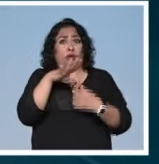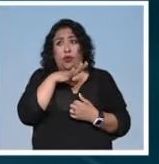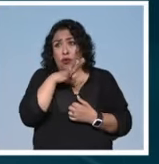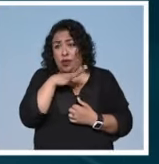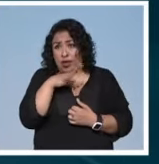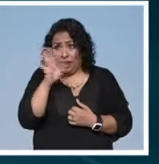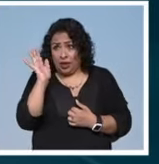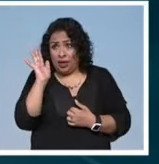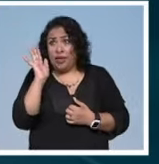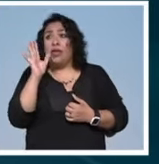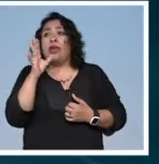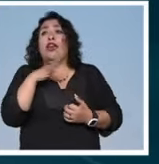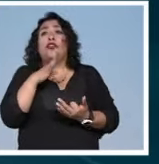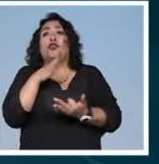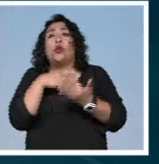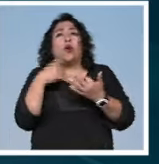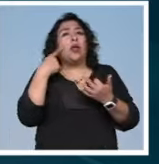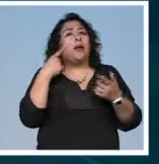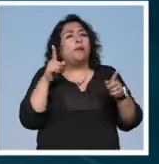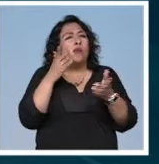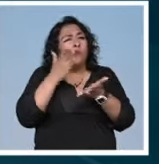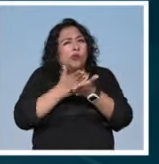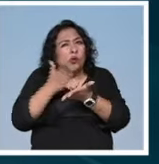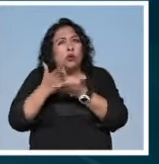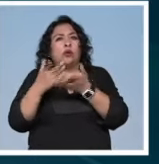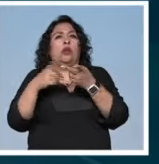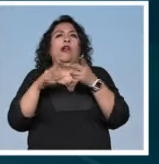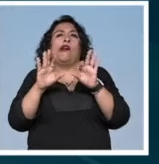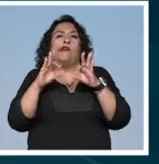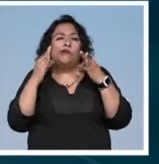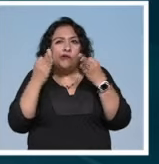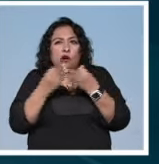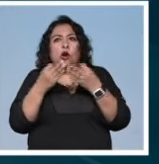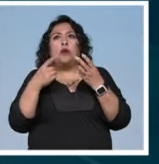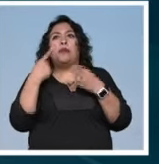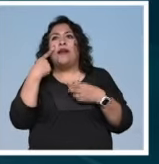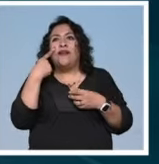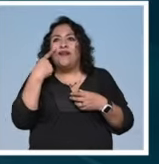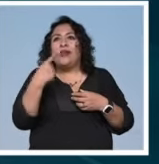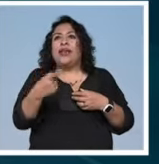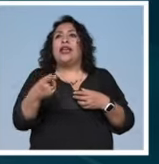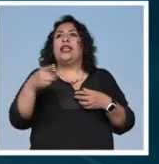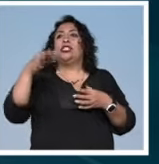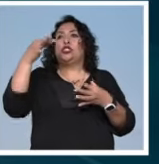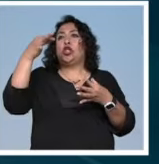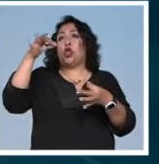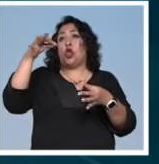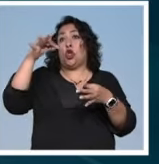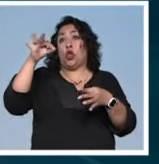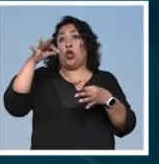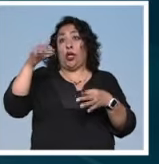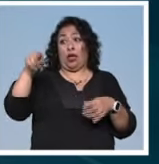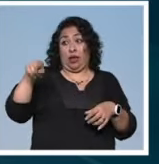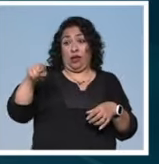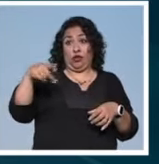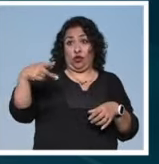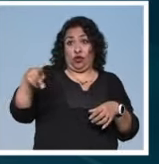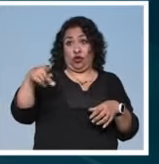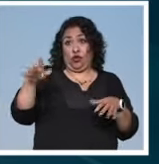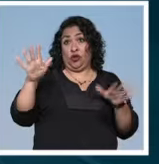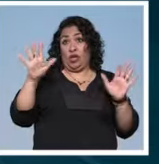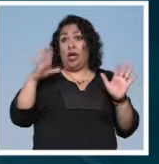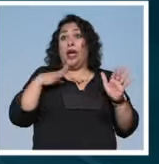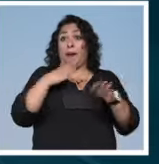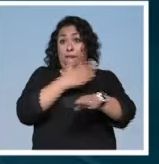naturaleza están todos los ritmos, está la geometría. Si tú ves la nervadura de una hoja, que son, por ejemplo, esas de ahí, es con